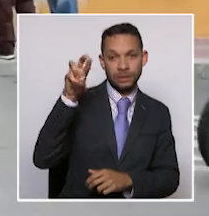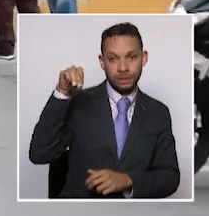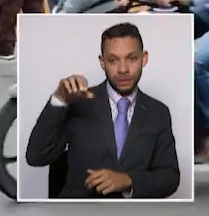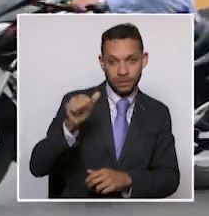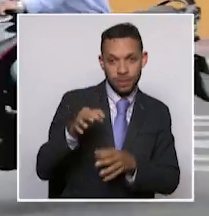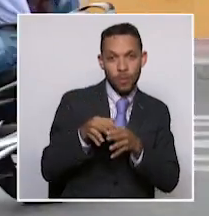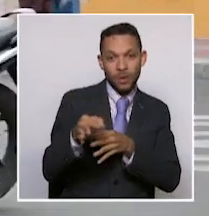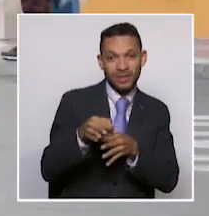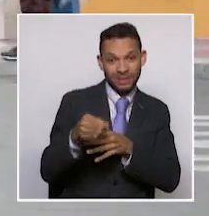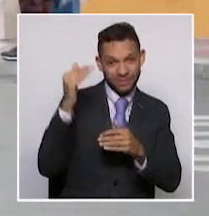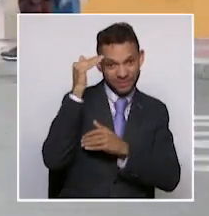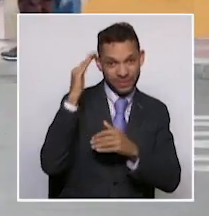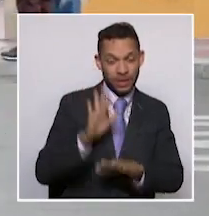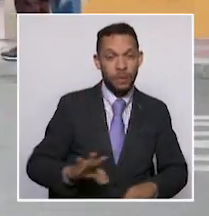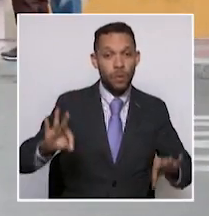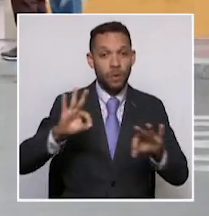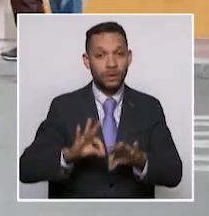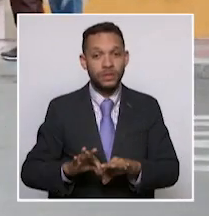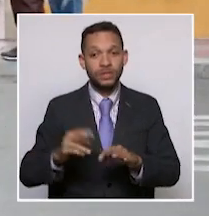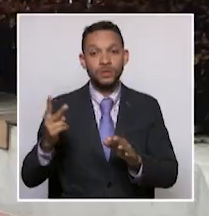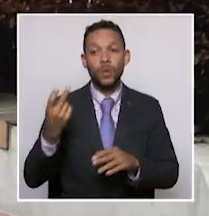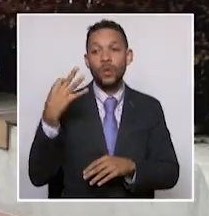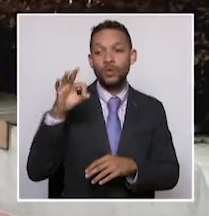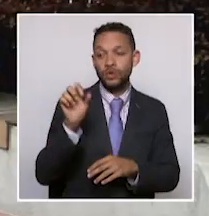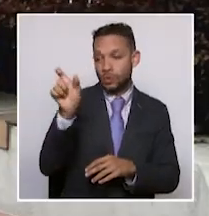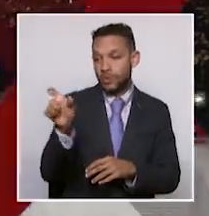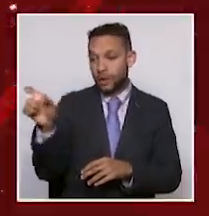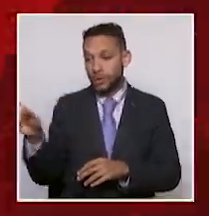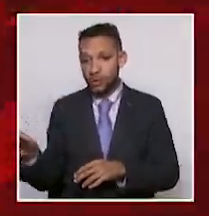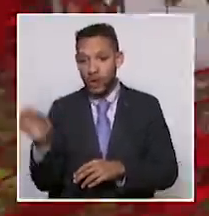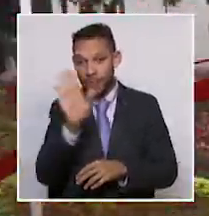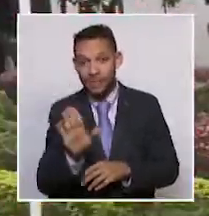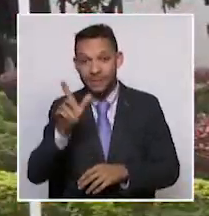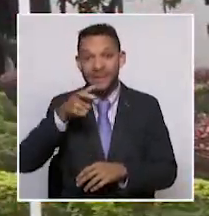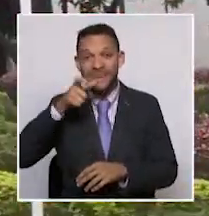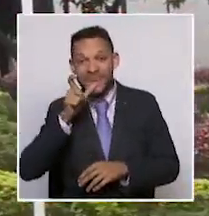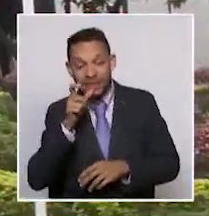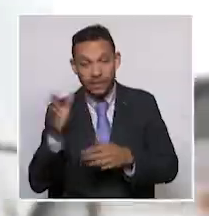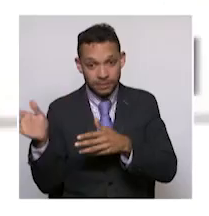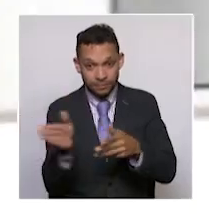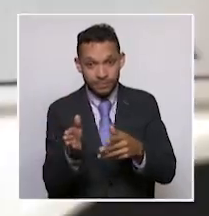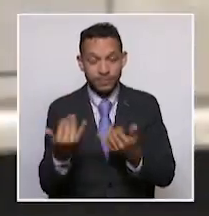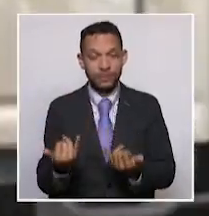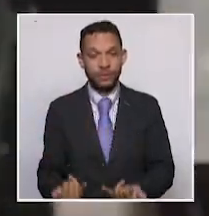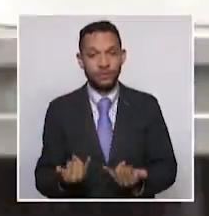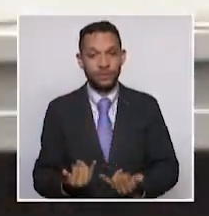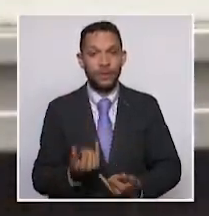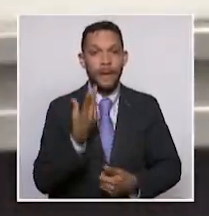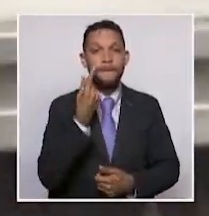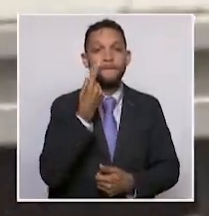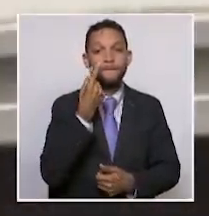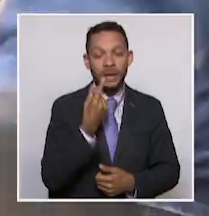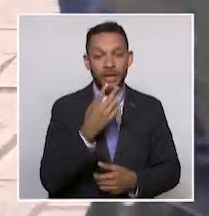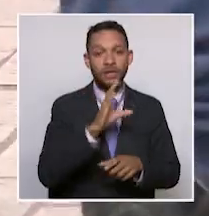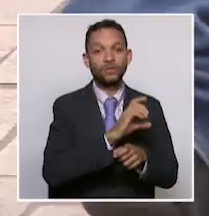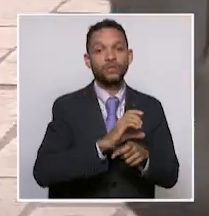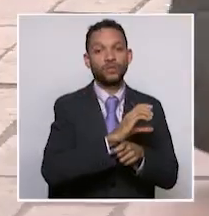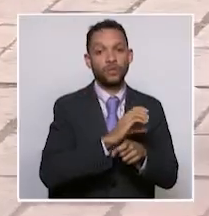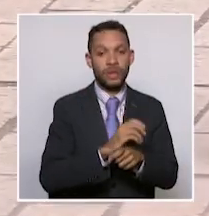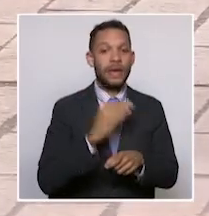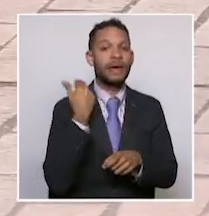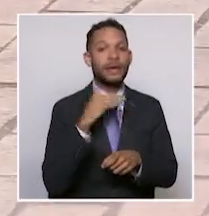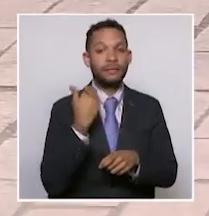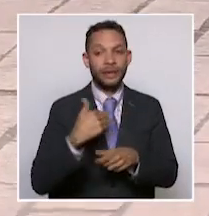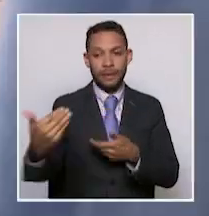en 2017 van 8 casos en todo el departamento. Armenia y Pereira son las ciudades más receptoras de habitantes de calle en el